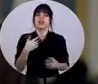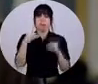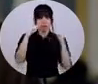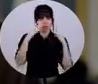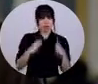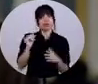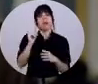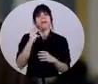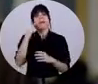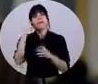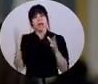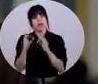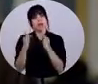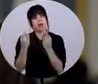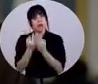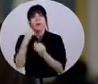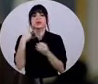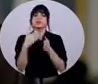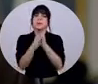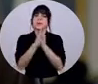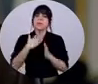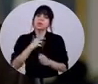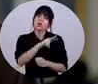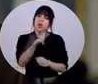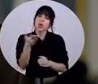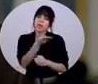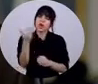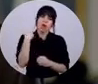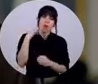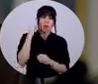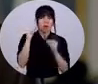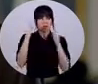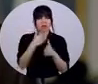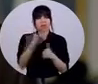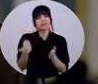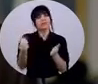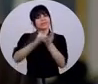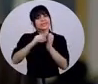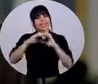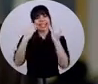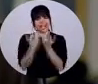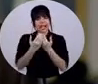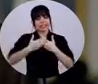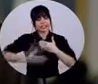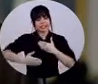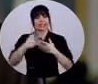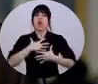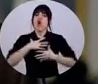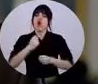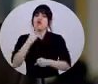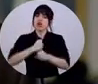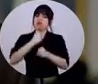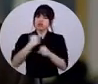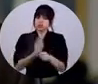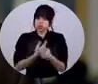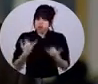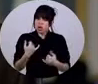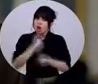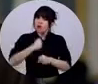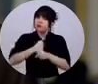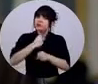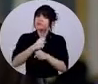familia. Por eso pido a mis compañeras y compañeros docentes reanudar las clases y confiar en el trabajo que estamos